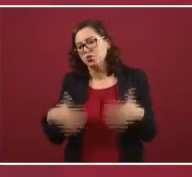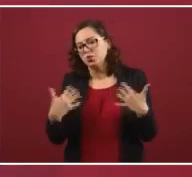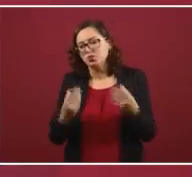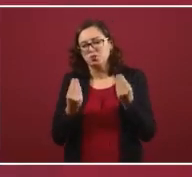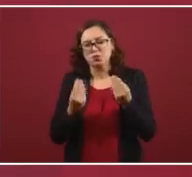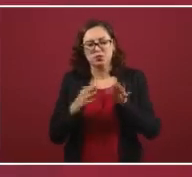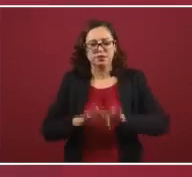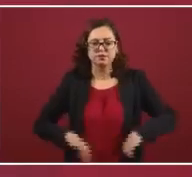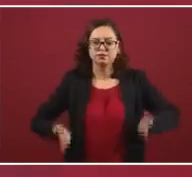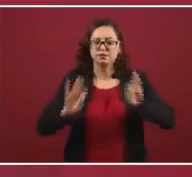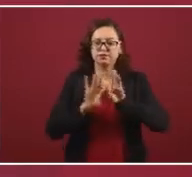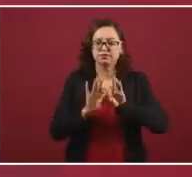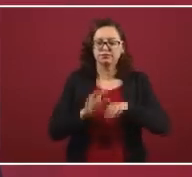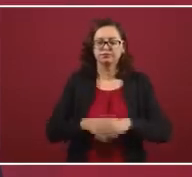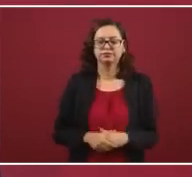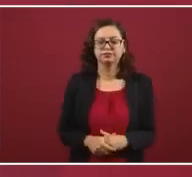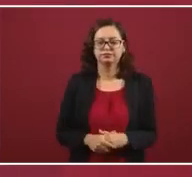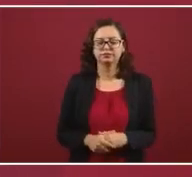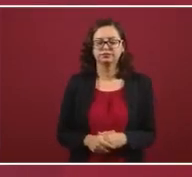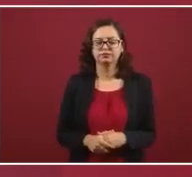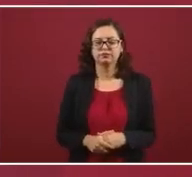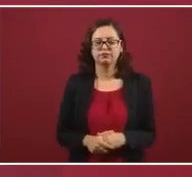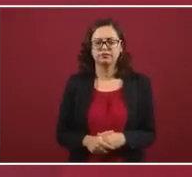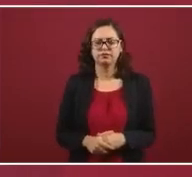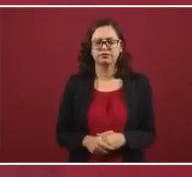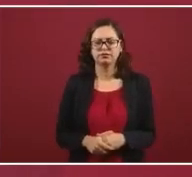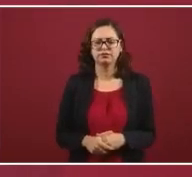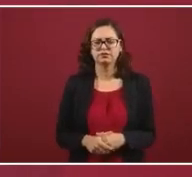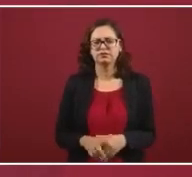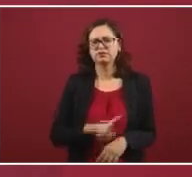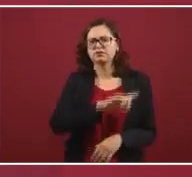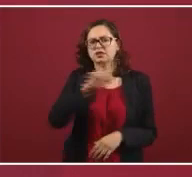importantísima. Entonces, ¿qué pasa después?